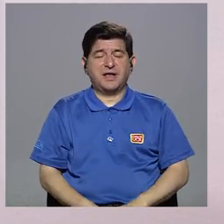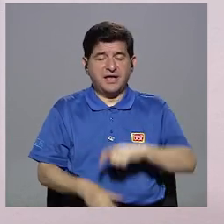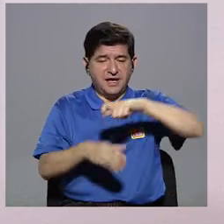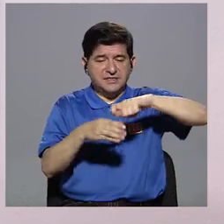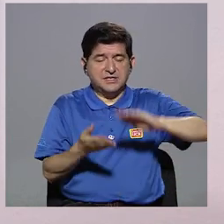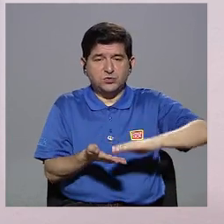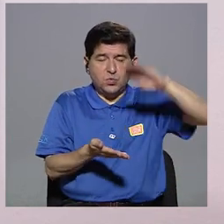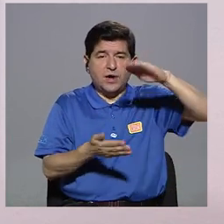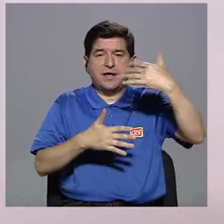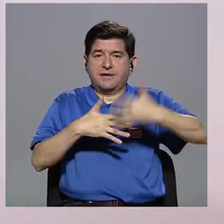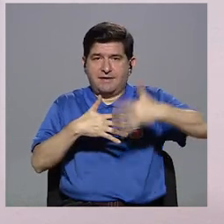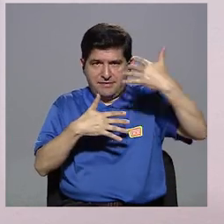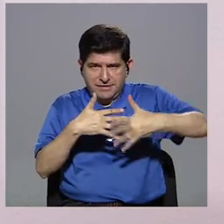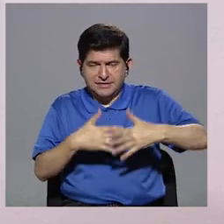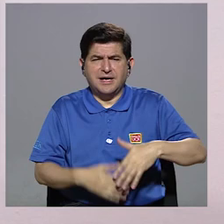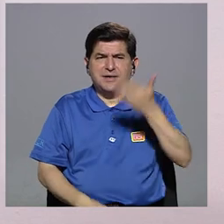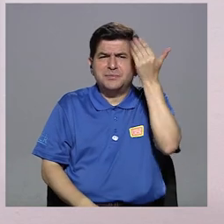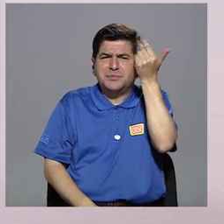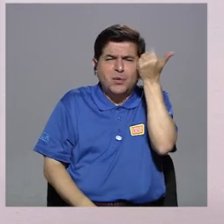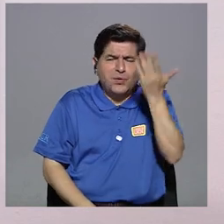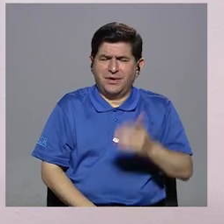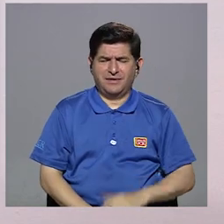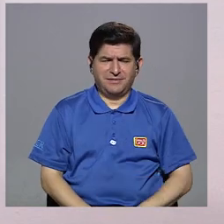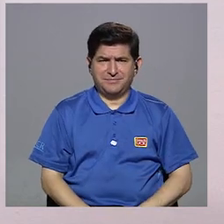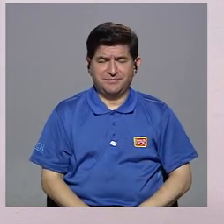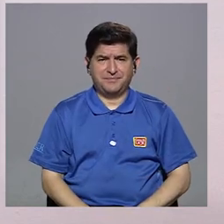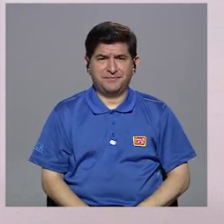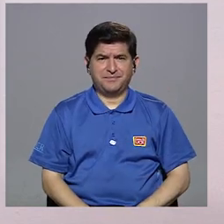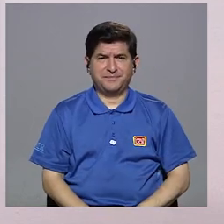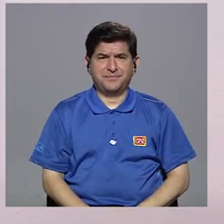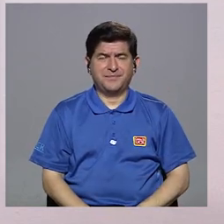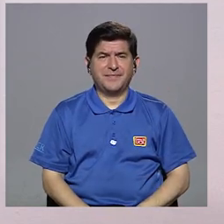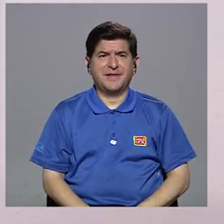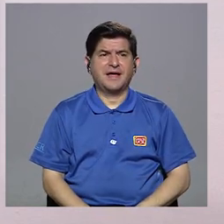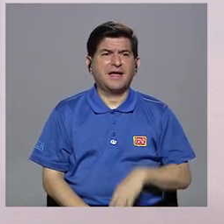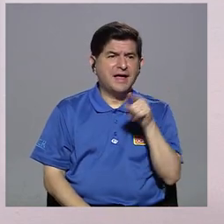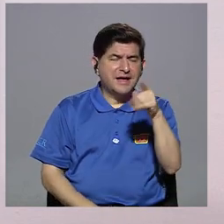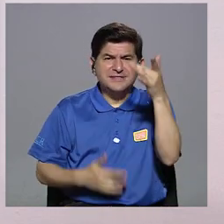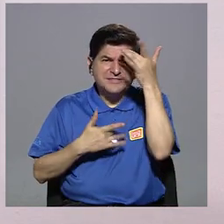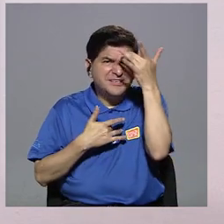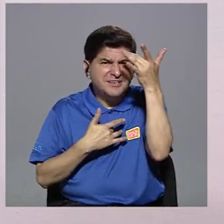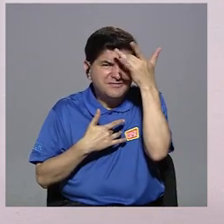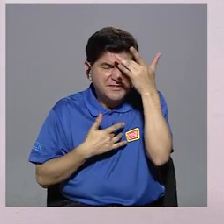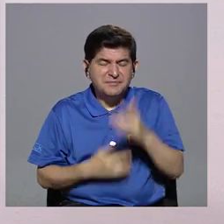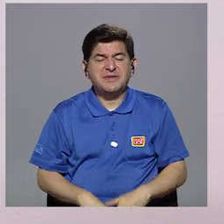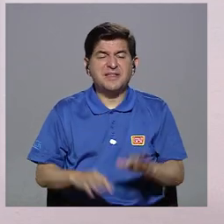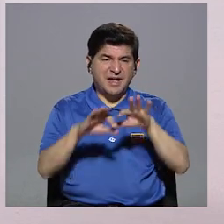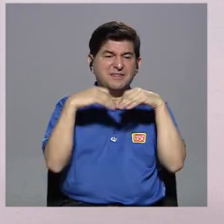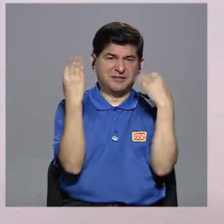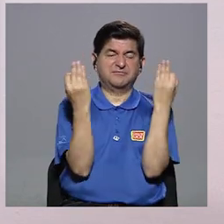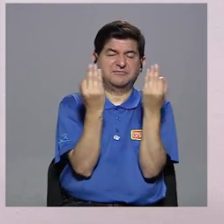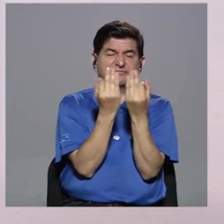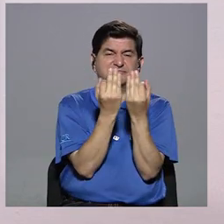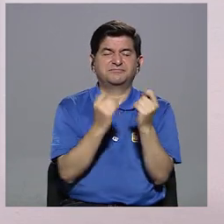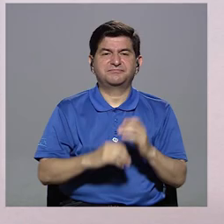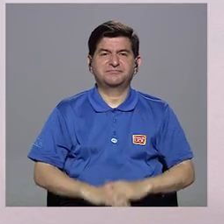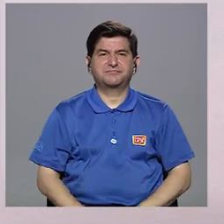es azúcar alto en la sangre porque se produce la diabetes es una enfermedad familiar